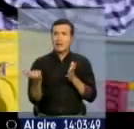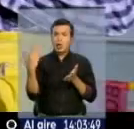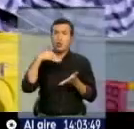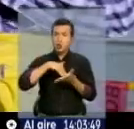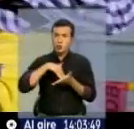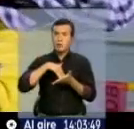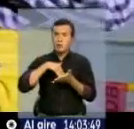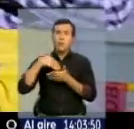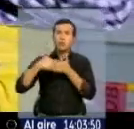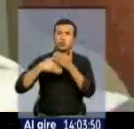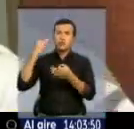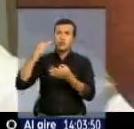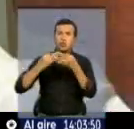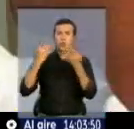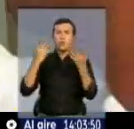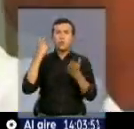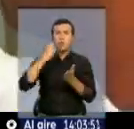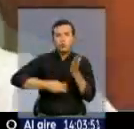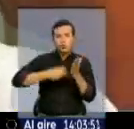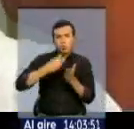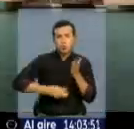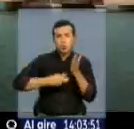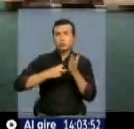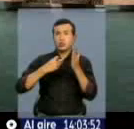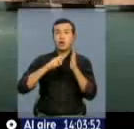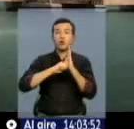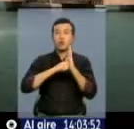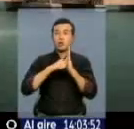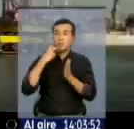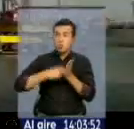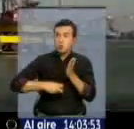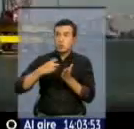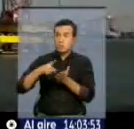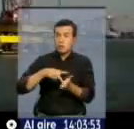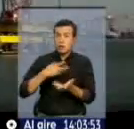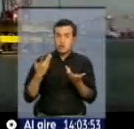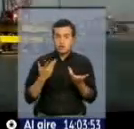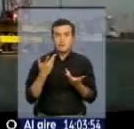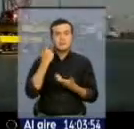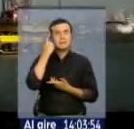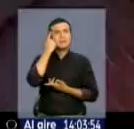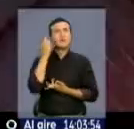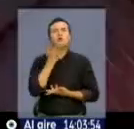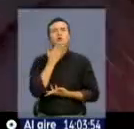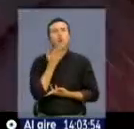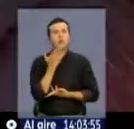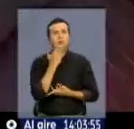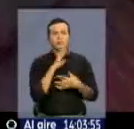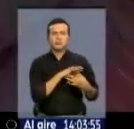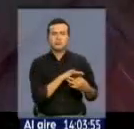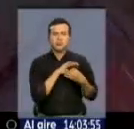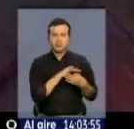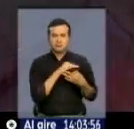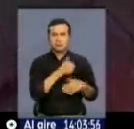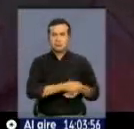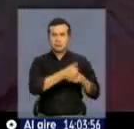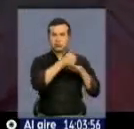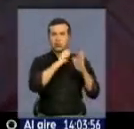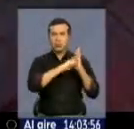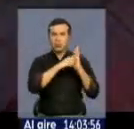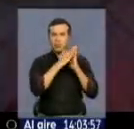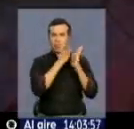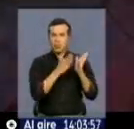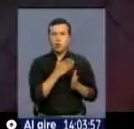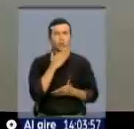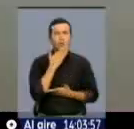procesos judiciales, además de glosas por pagar en la Contraloría General del Estado. Por esa razón, buscaron un nexo que los lleve hasta el principal del organismo de